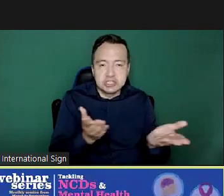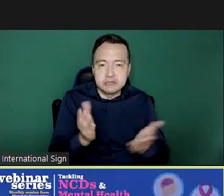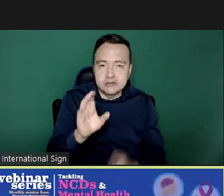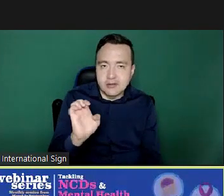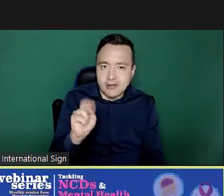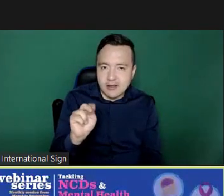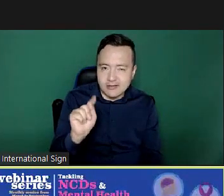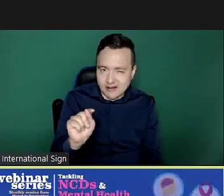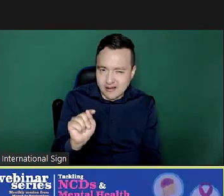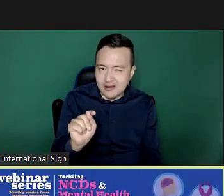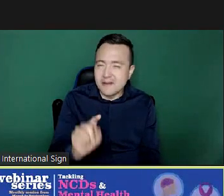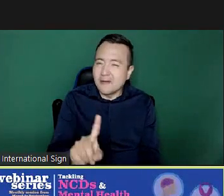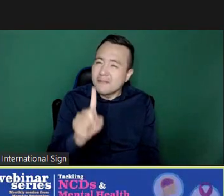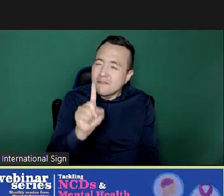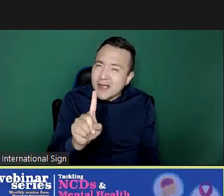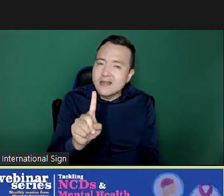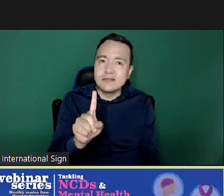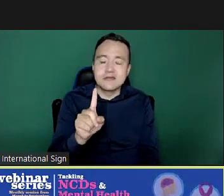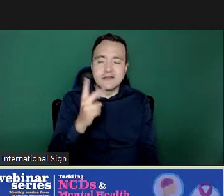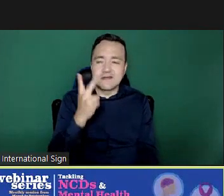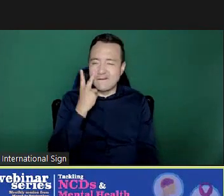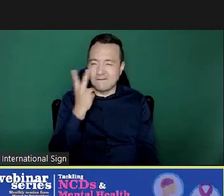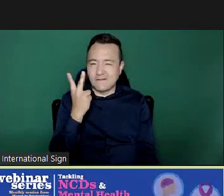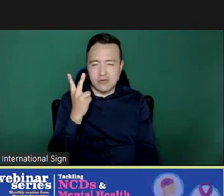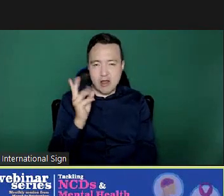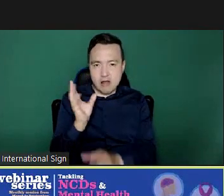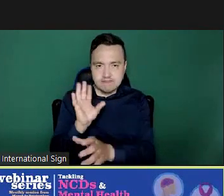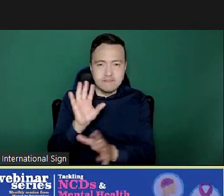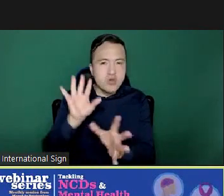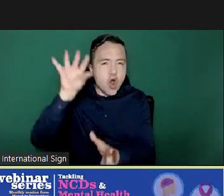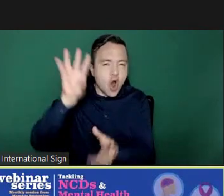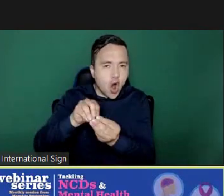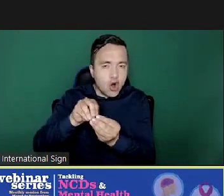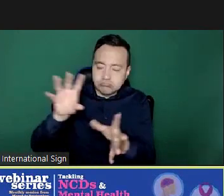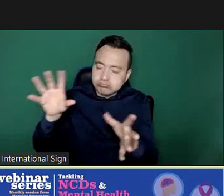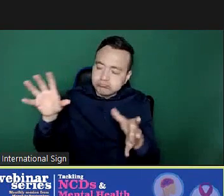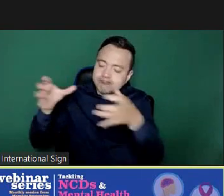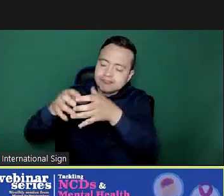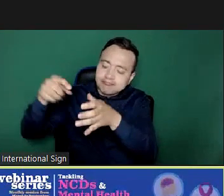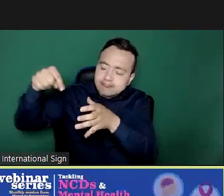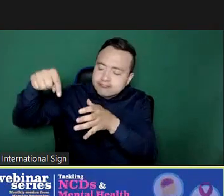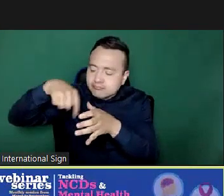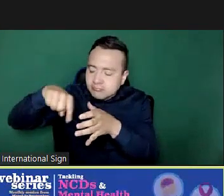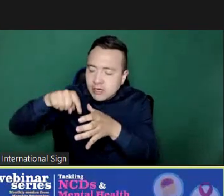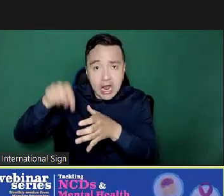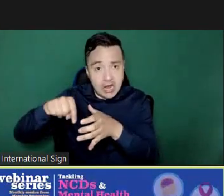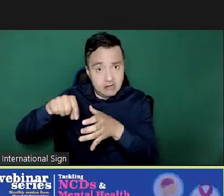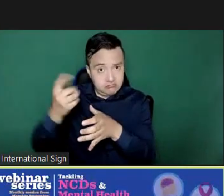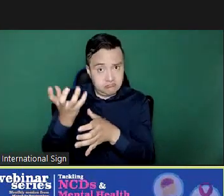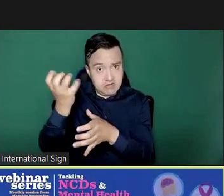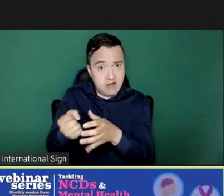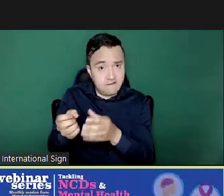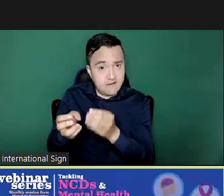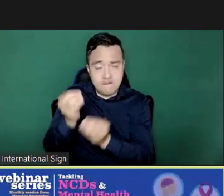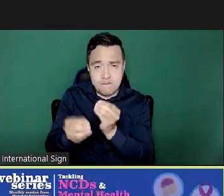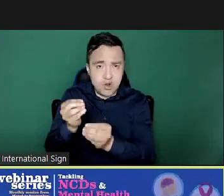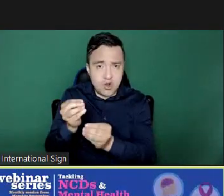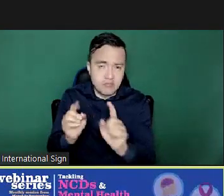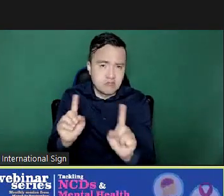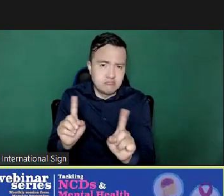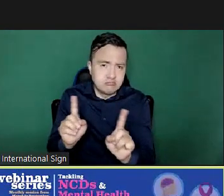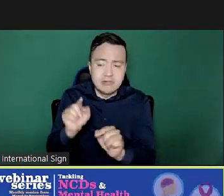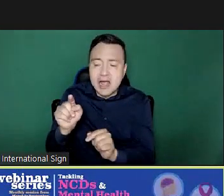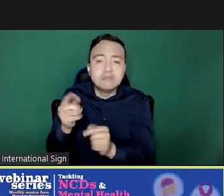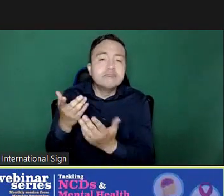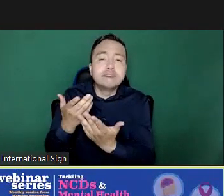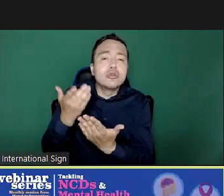hemos visto paquetes que no son parte del problema. O sea, estos son documentos de guías